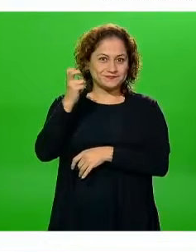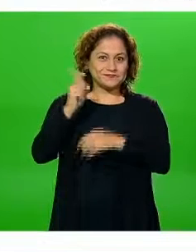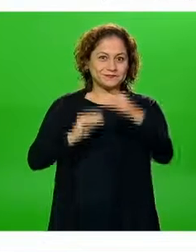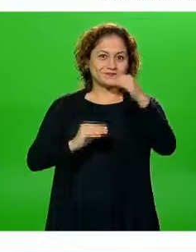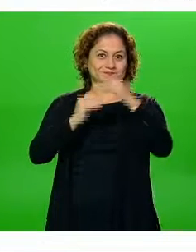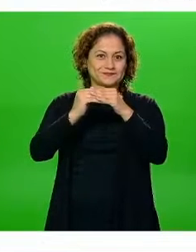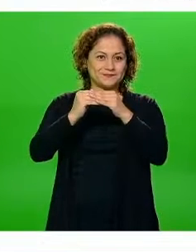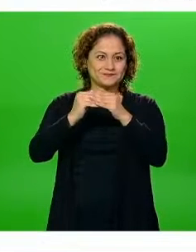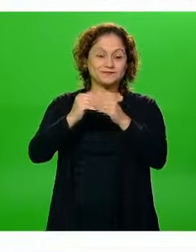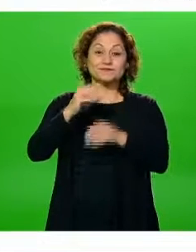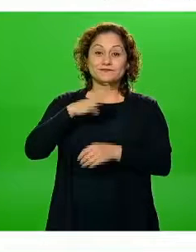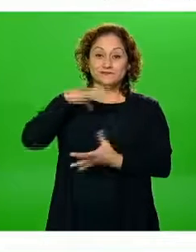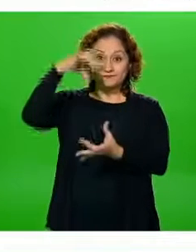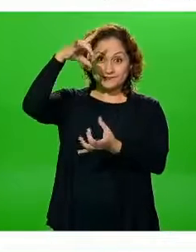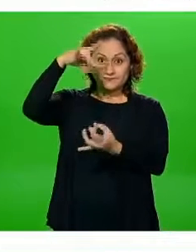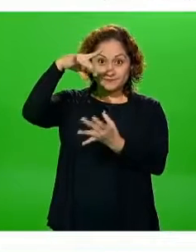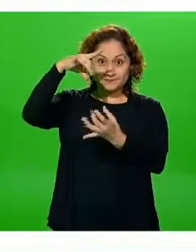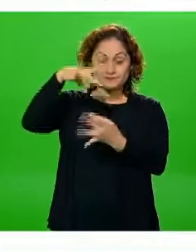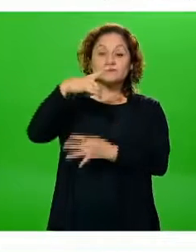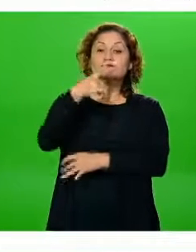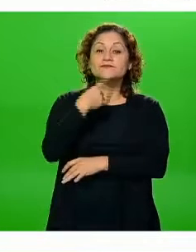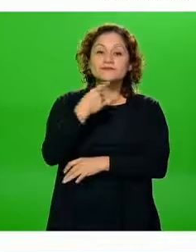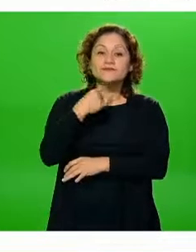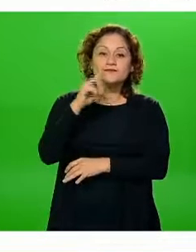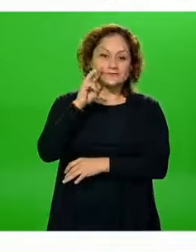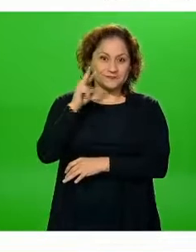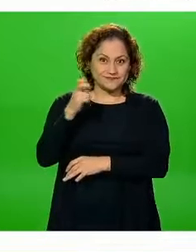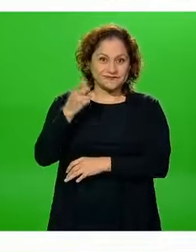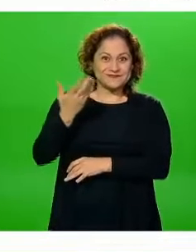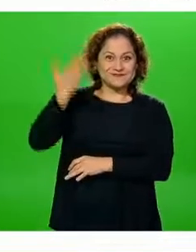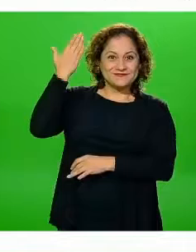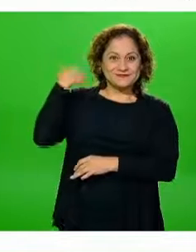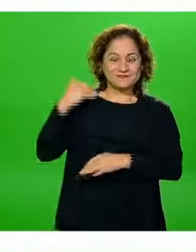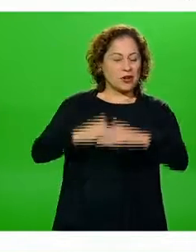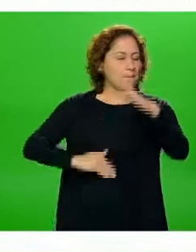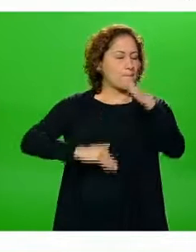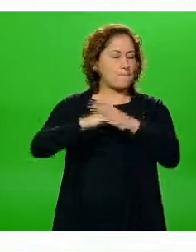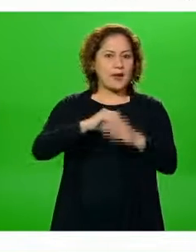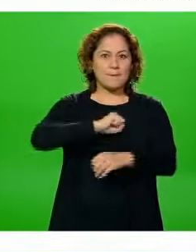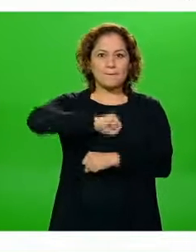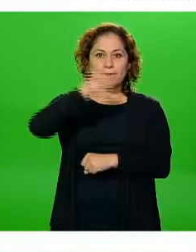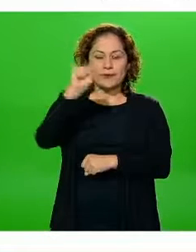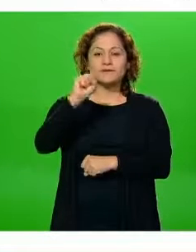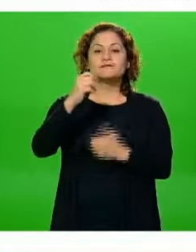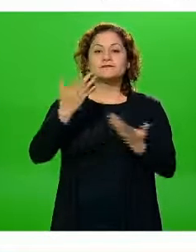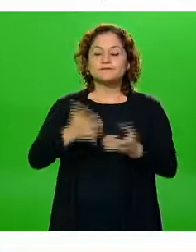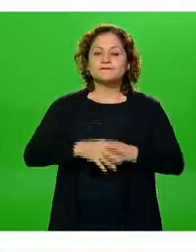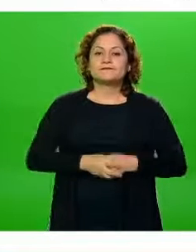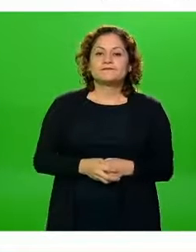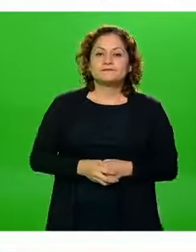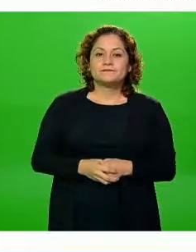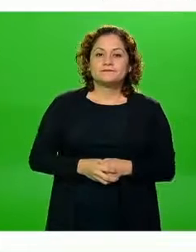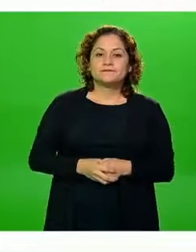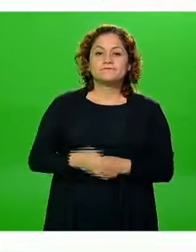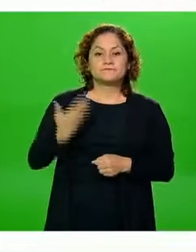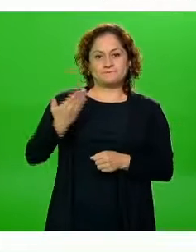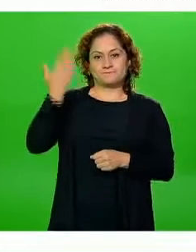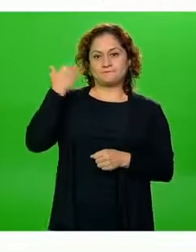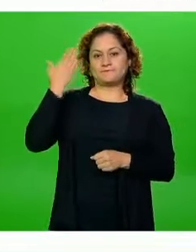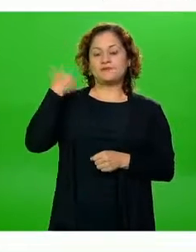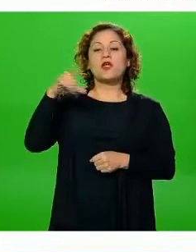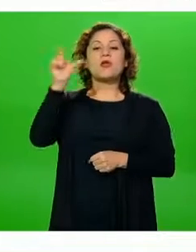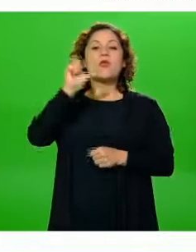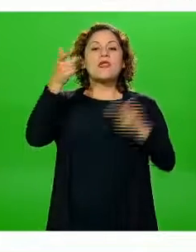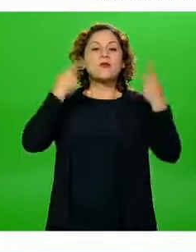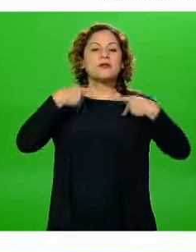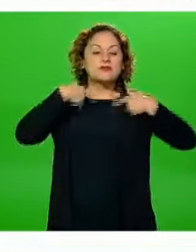una pequeña flecha de color rojo. Con respecto a ese momento, que fue el momento de mayor ocupación a